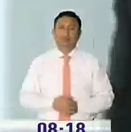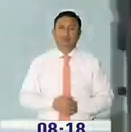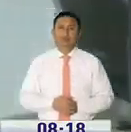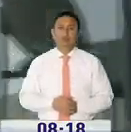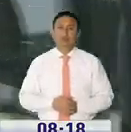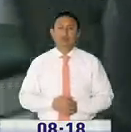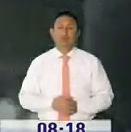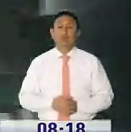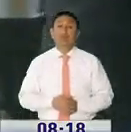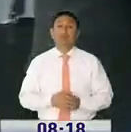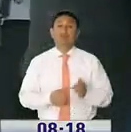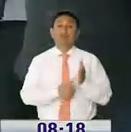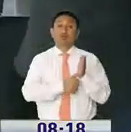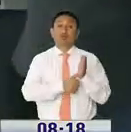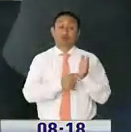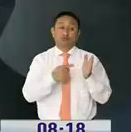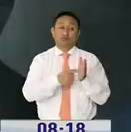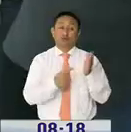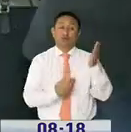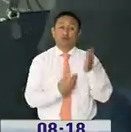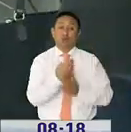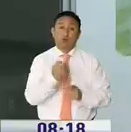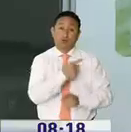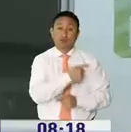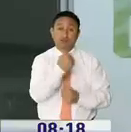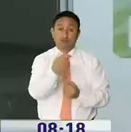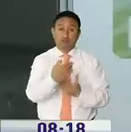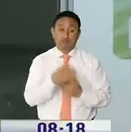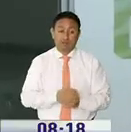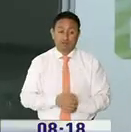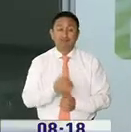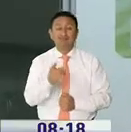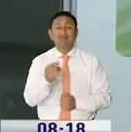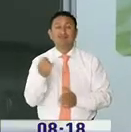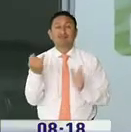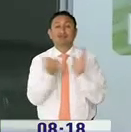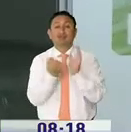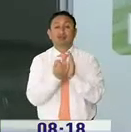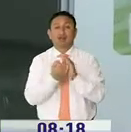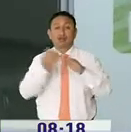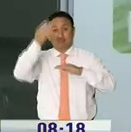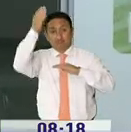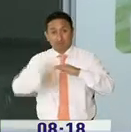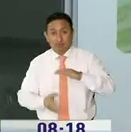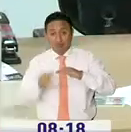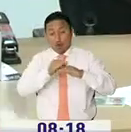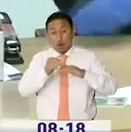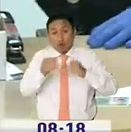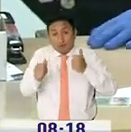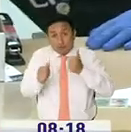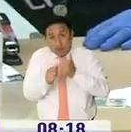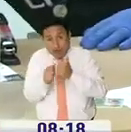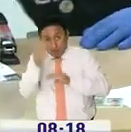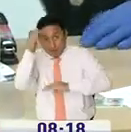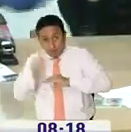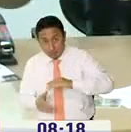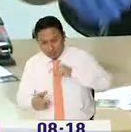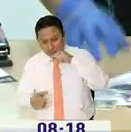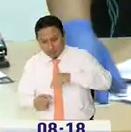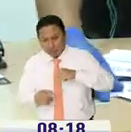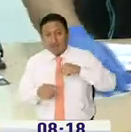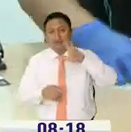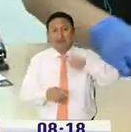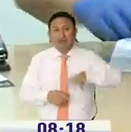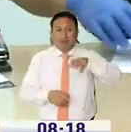de la renovación de cédula, la institución informó que las identificaciones expiradas o que estén por expirar tendrán una validez